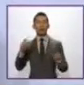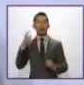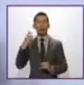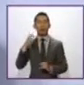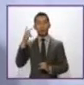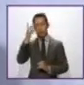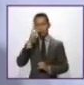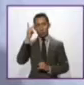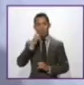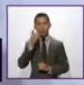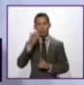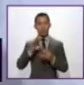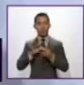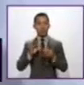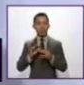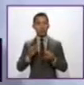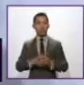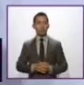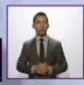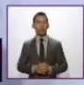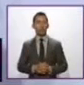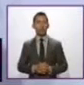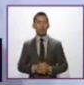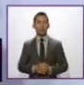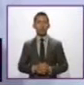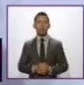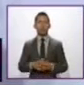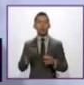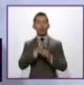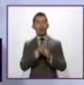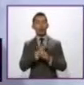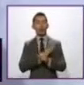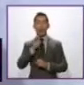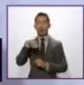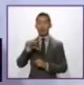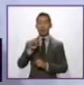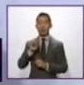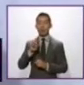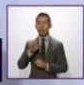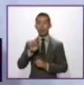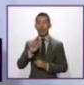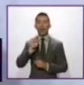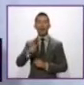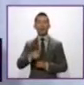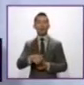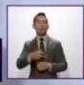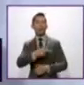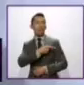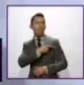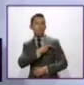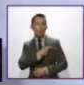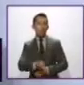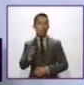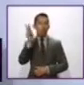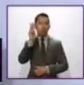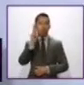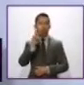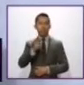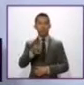escuchamos. Adelante. Muchas gracias. Morena es una fábrica de pobres. Morena es